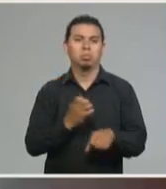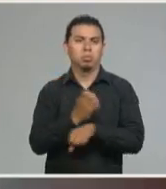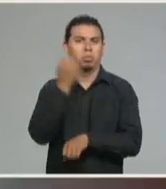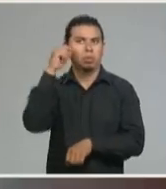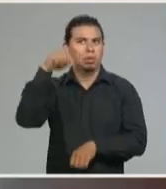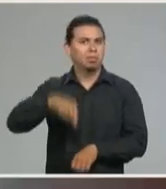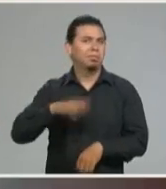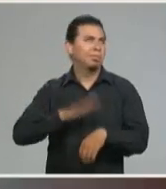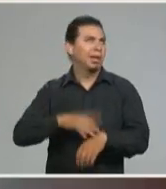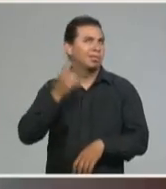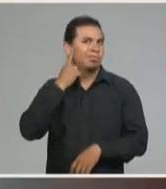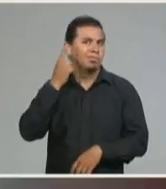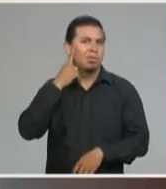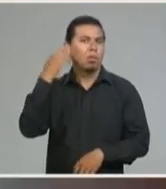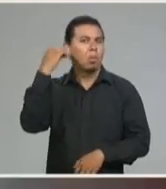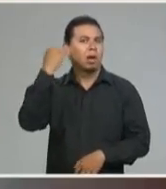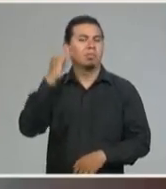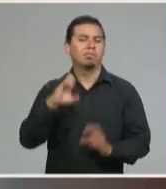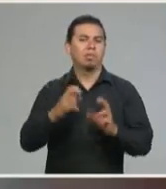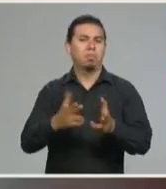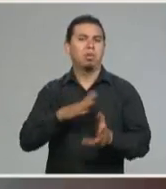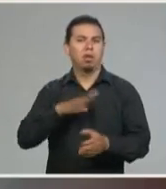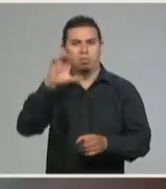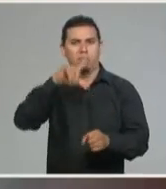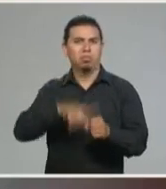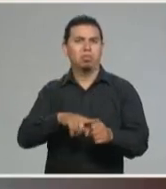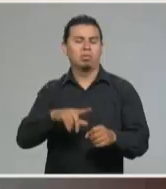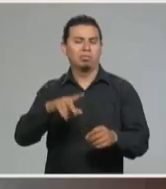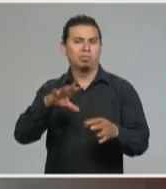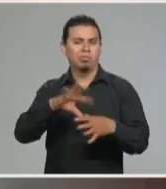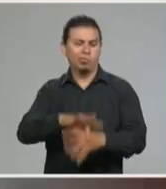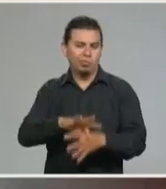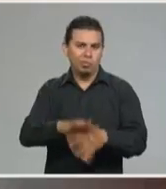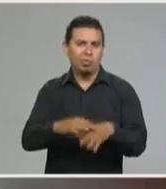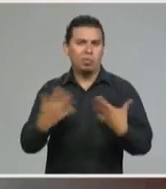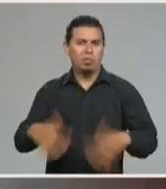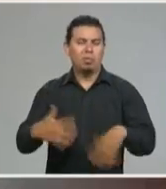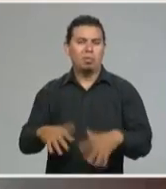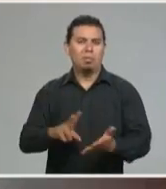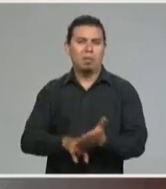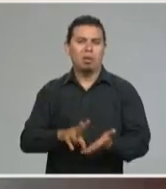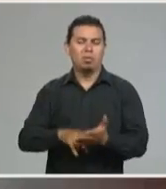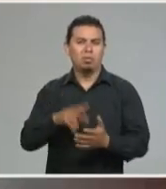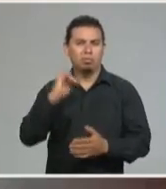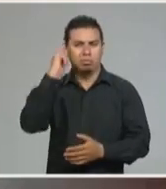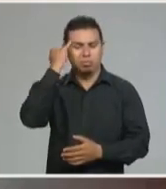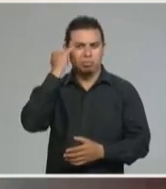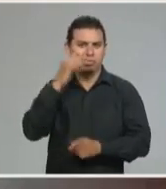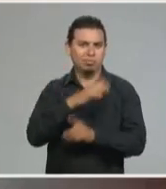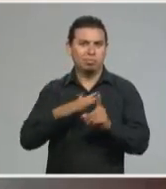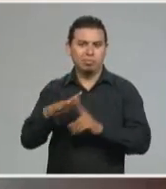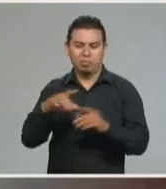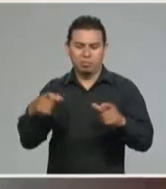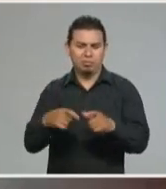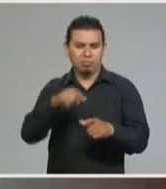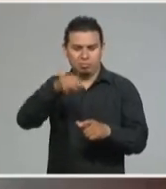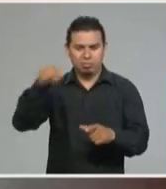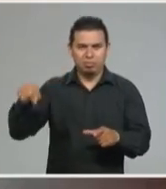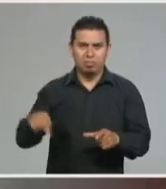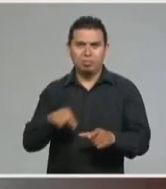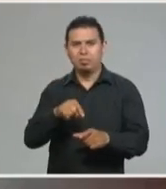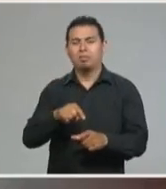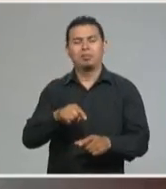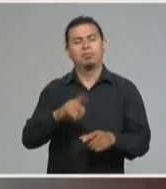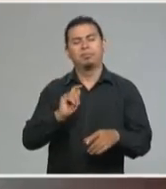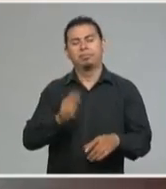Oaxaca, Oaxaca y Chiapas, que tienen culturas vivas, no para la investigación antropológica, sino